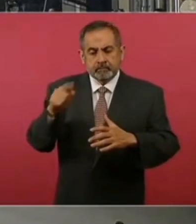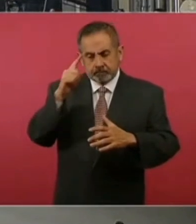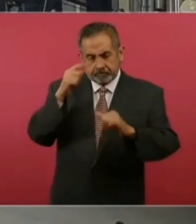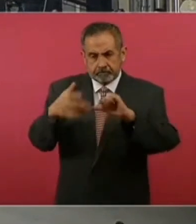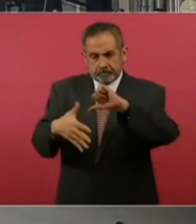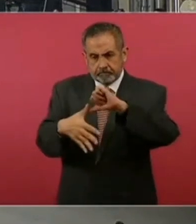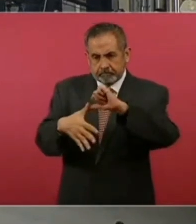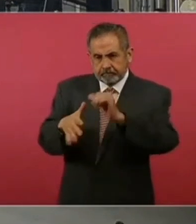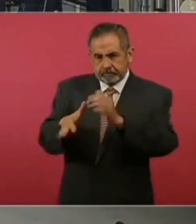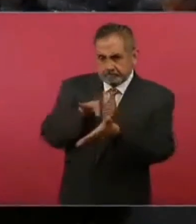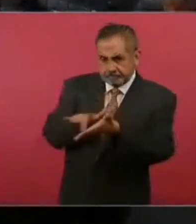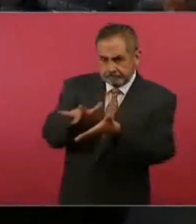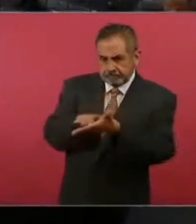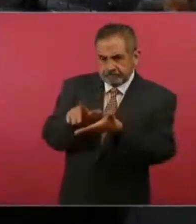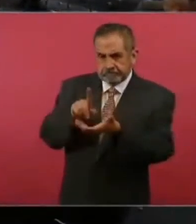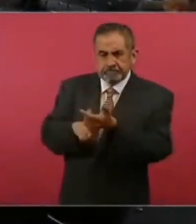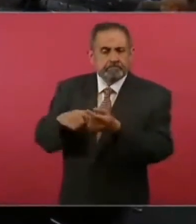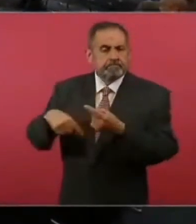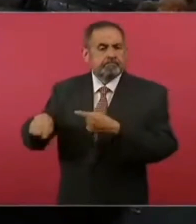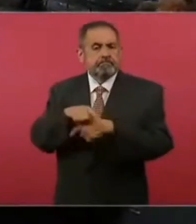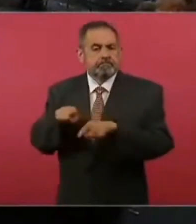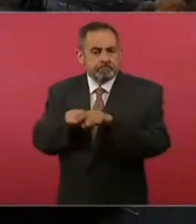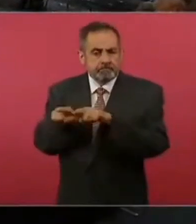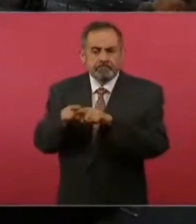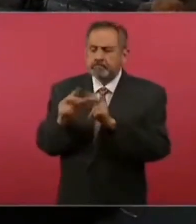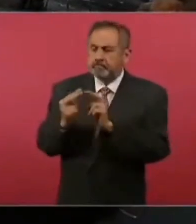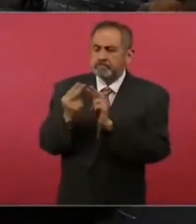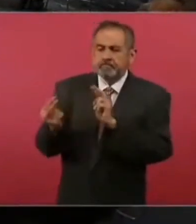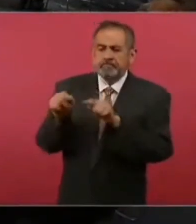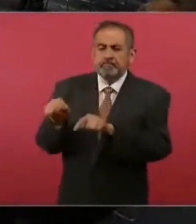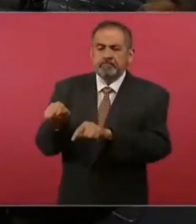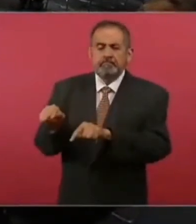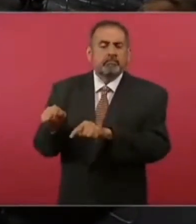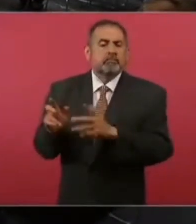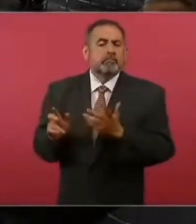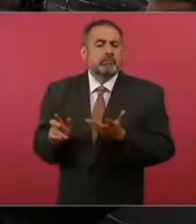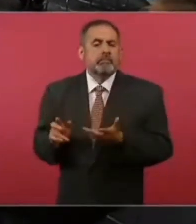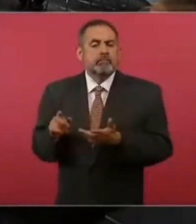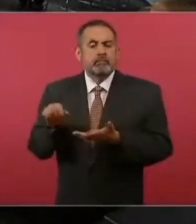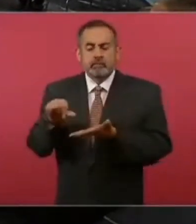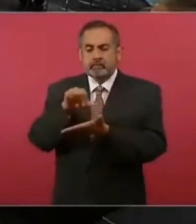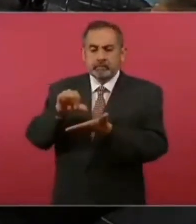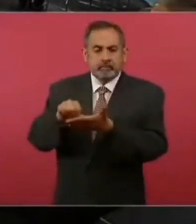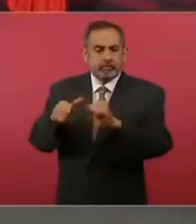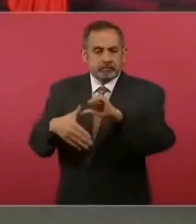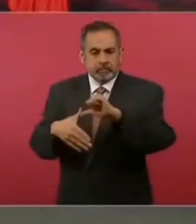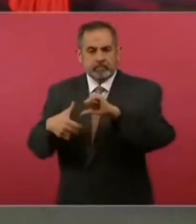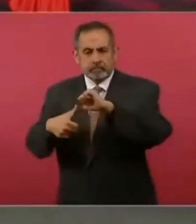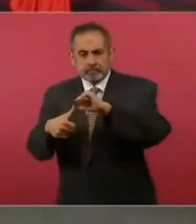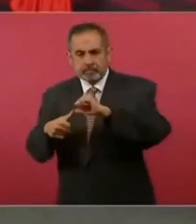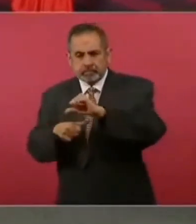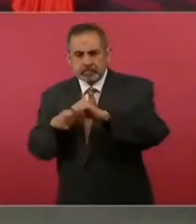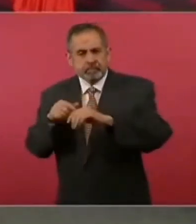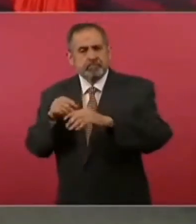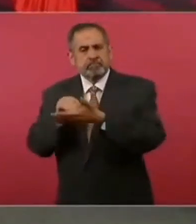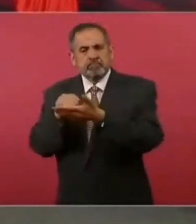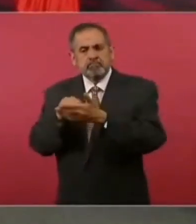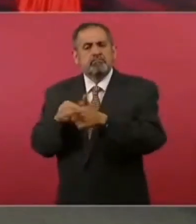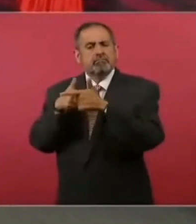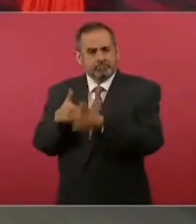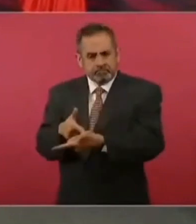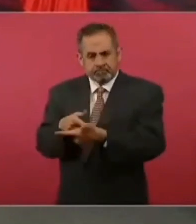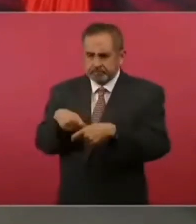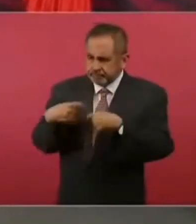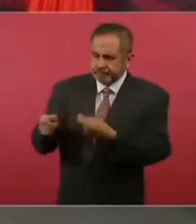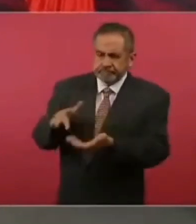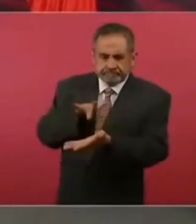América Latina, a nuestros hermanos y vecinos de Centroamérica, el Caribe, va a continuar